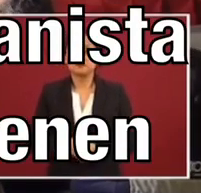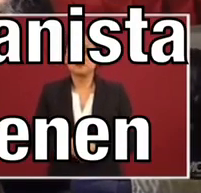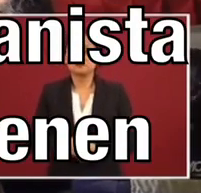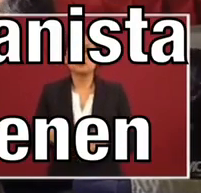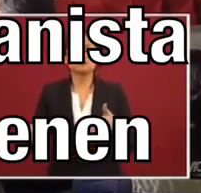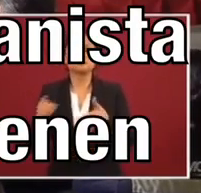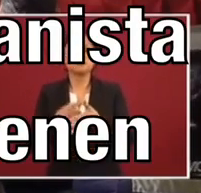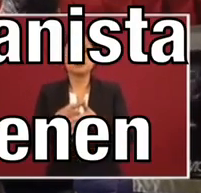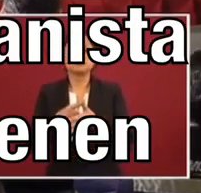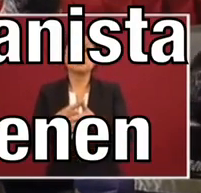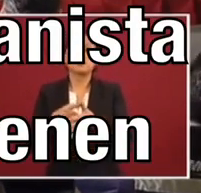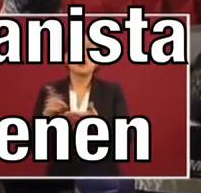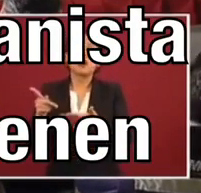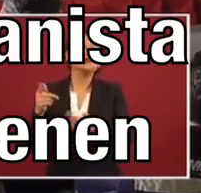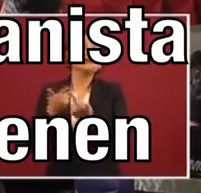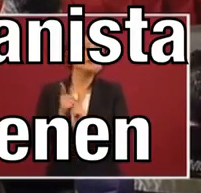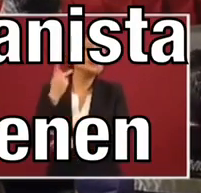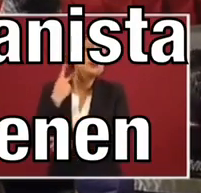y el Partido Humanista.